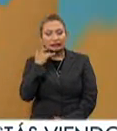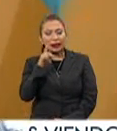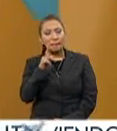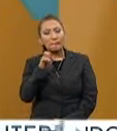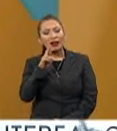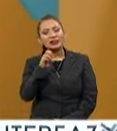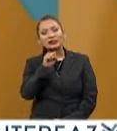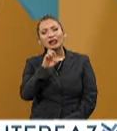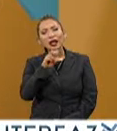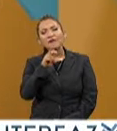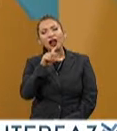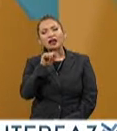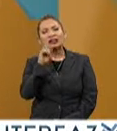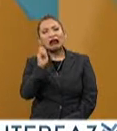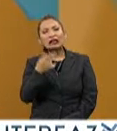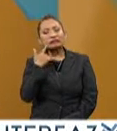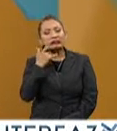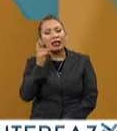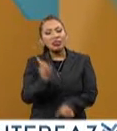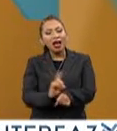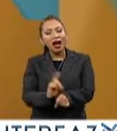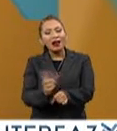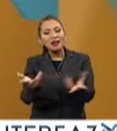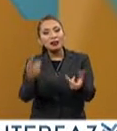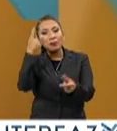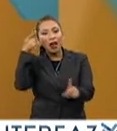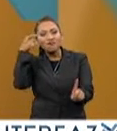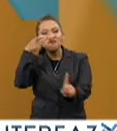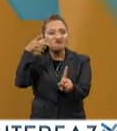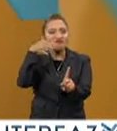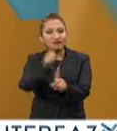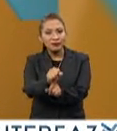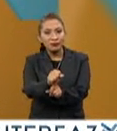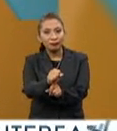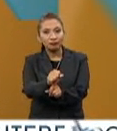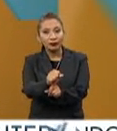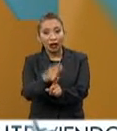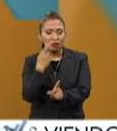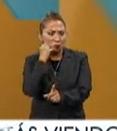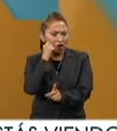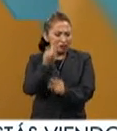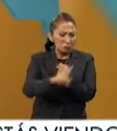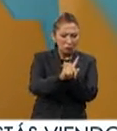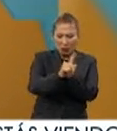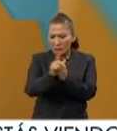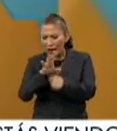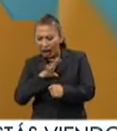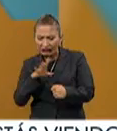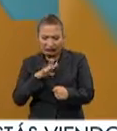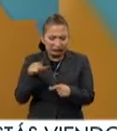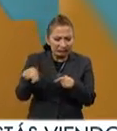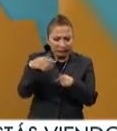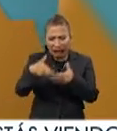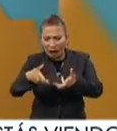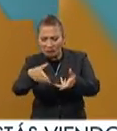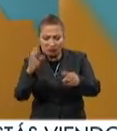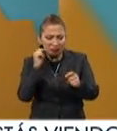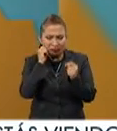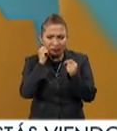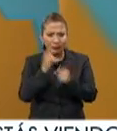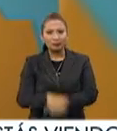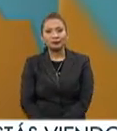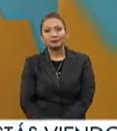Perseverancia es el esfuerzo continuo que realizamos para alcanzar nuestros objetivos, a pesar de los obstáculos que pueden surgir en el camino.